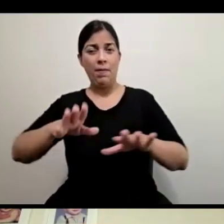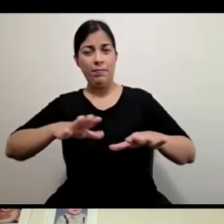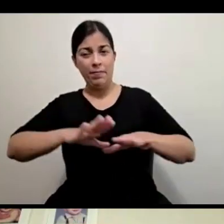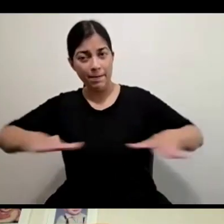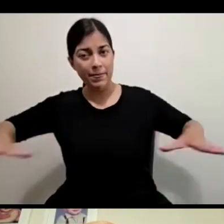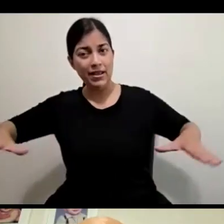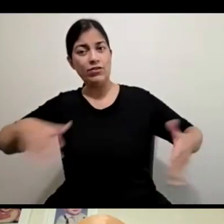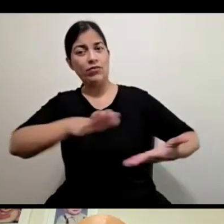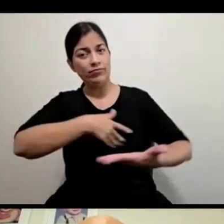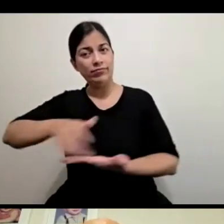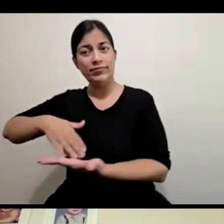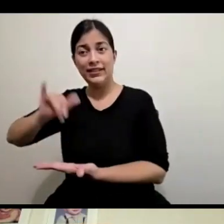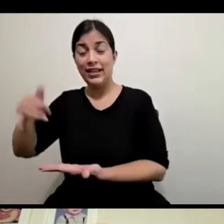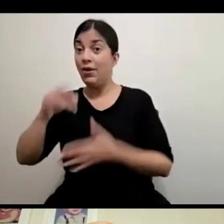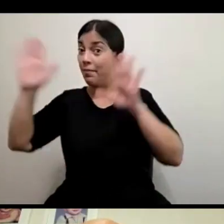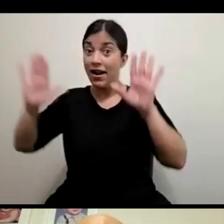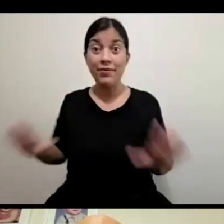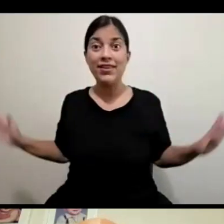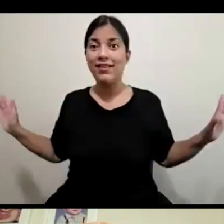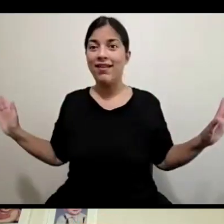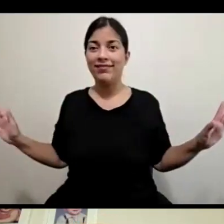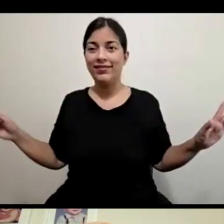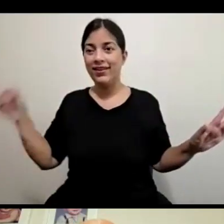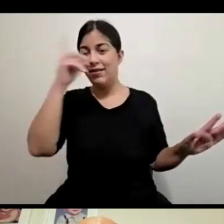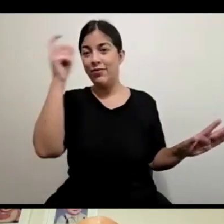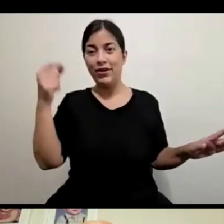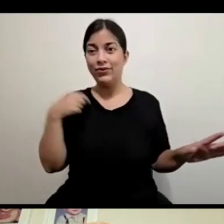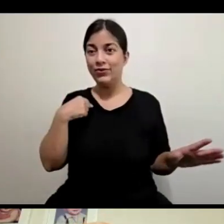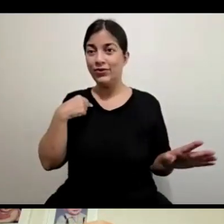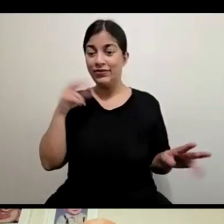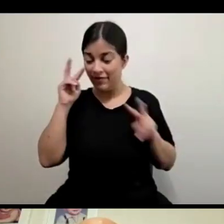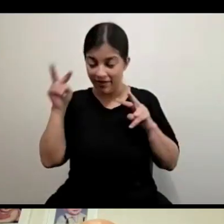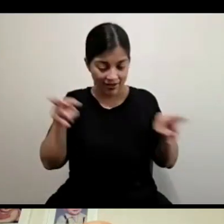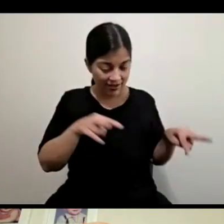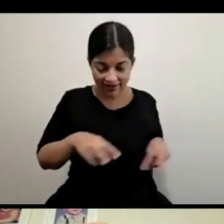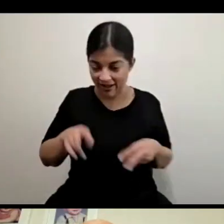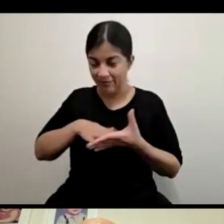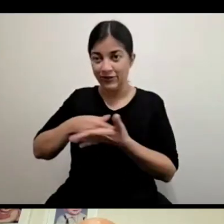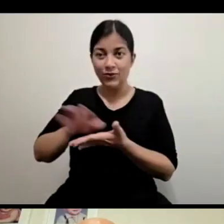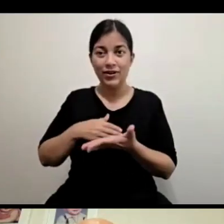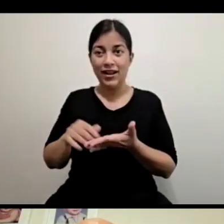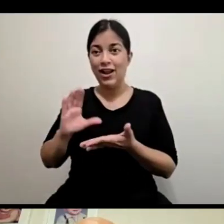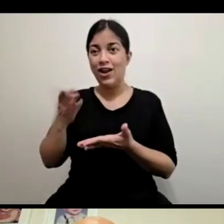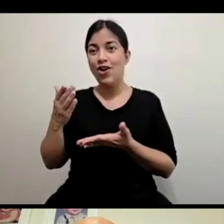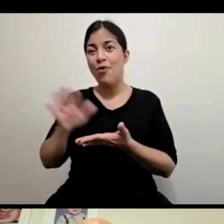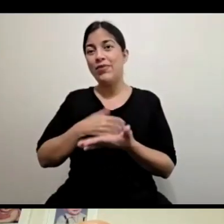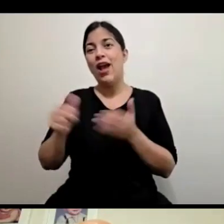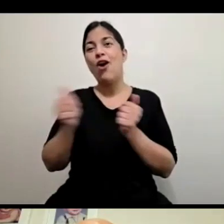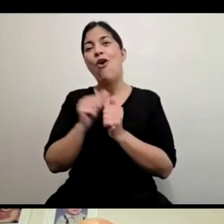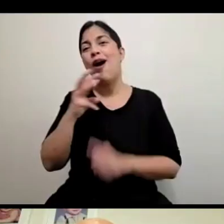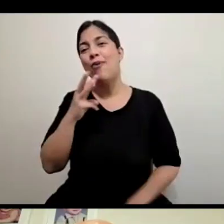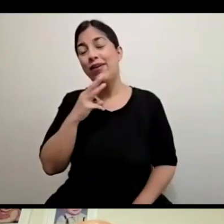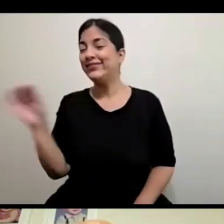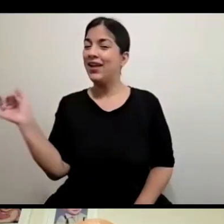y pintar en el piso es una maravilla porque tú estás encima de la pintura y es como, ¿verdad?, pintar con agua. Así que